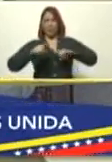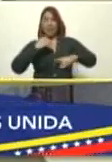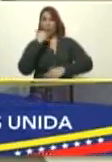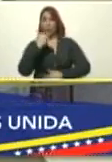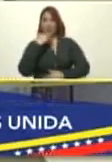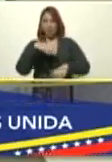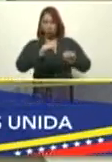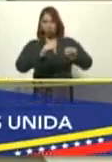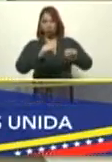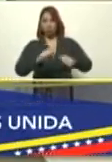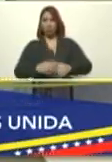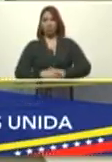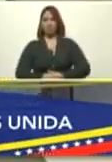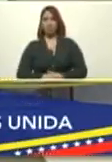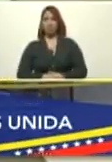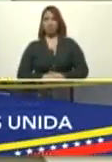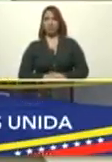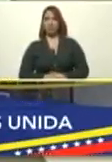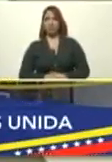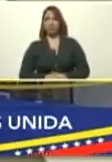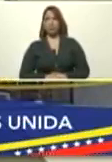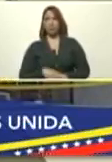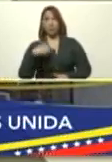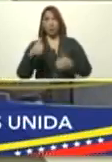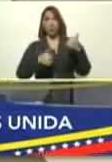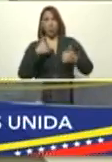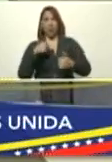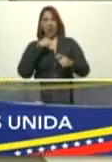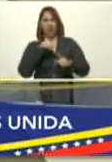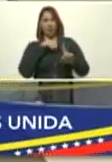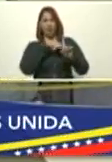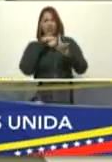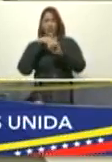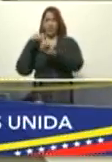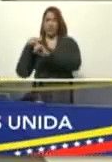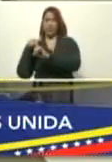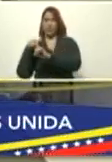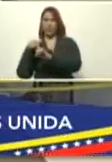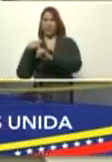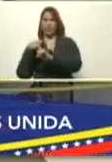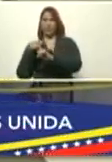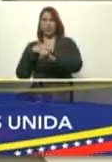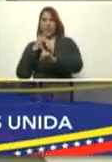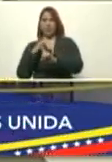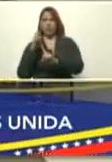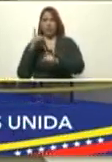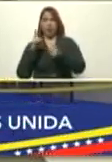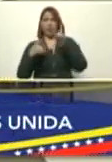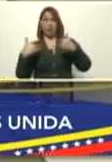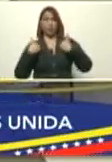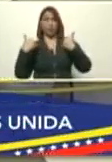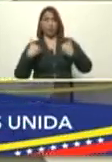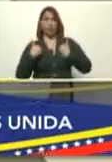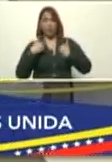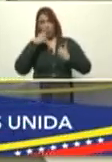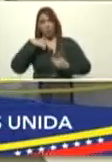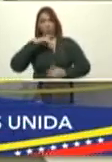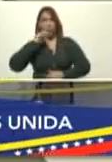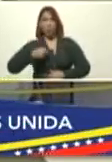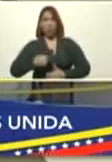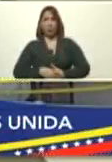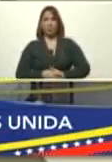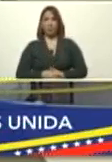colonia, al cual le han hecho mucho daño, porque si alguien está sufriendo es el pueblo de Ucrania.